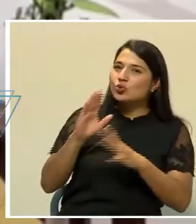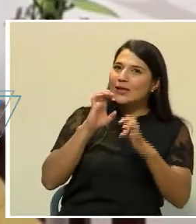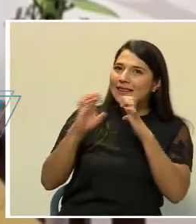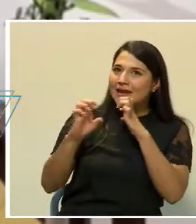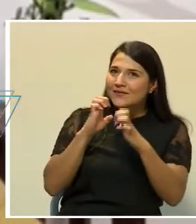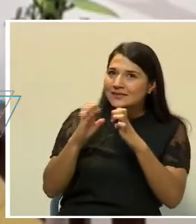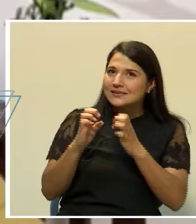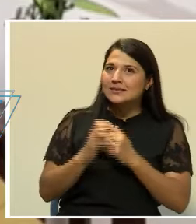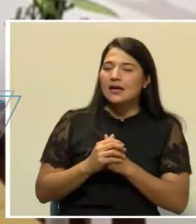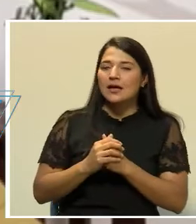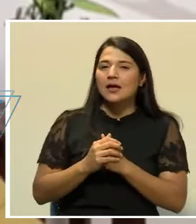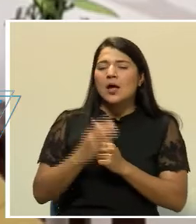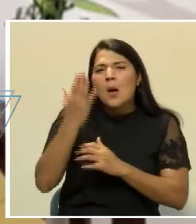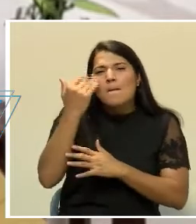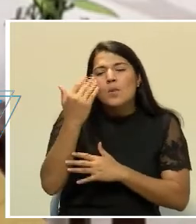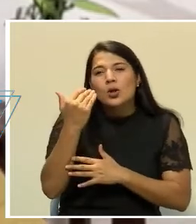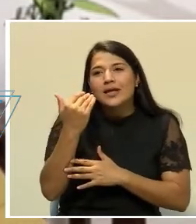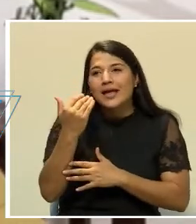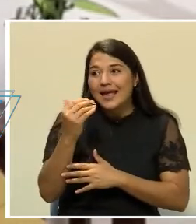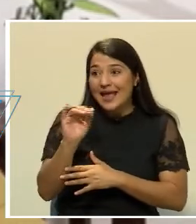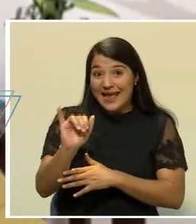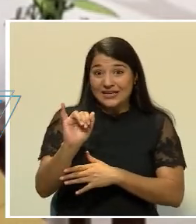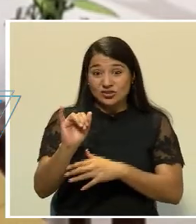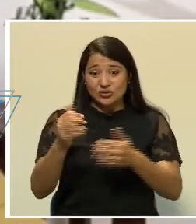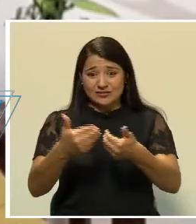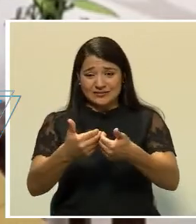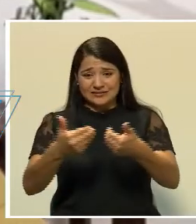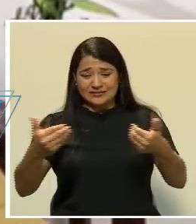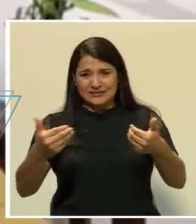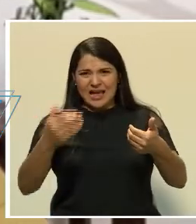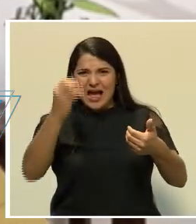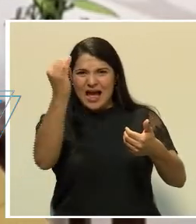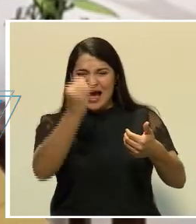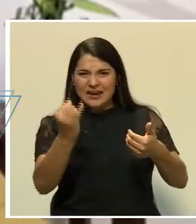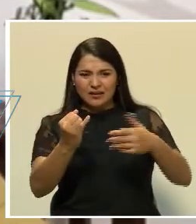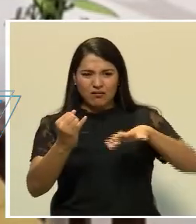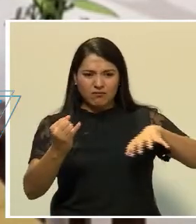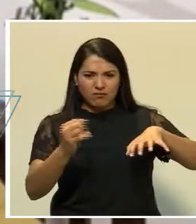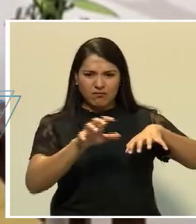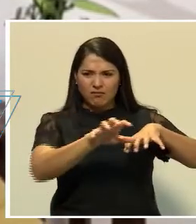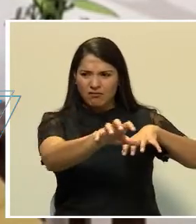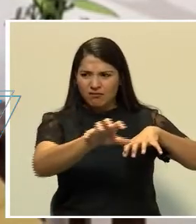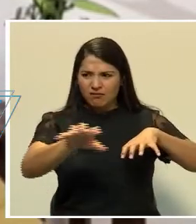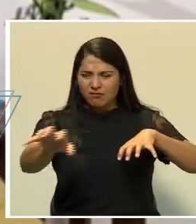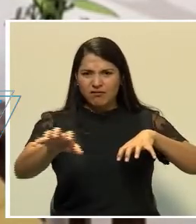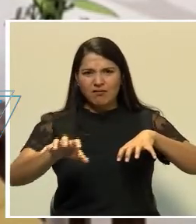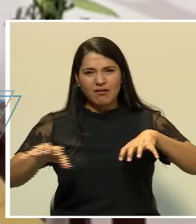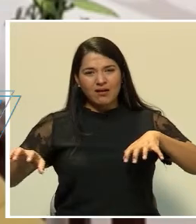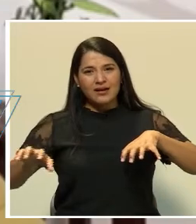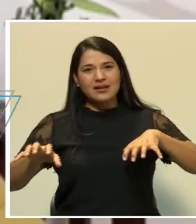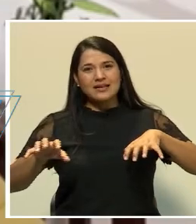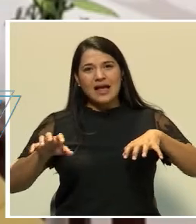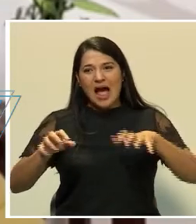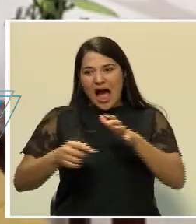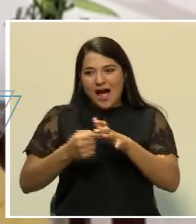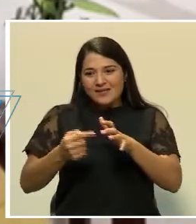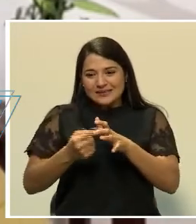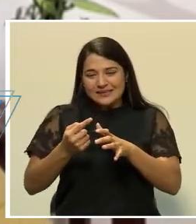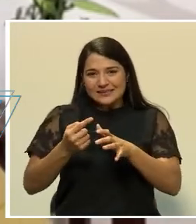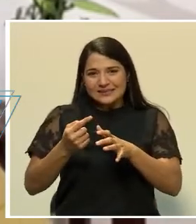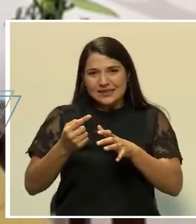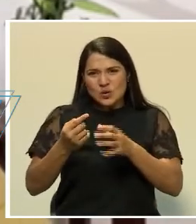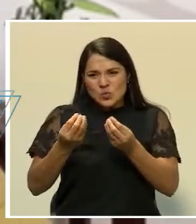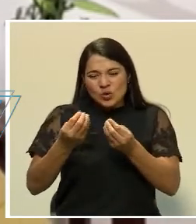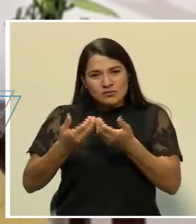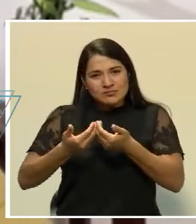porque precisamente esa división entre las artes suele hacerse como academizado dentro del mismo sector,